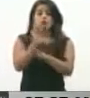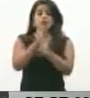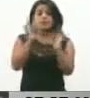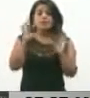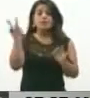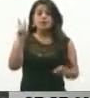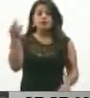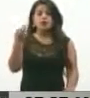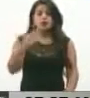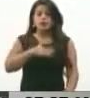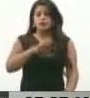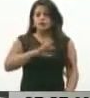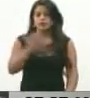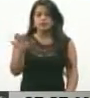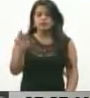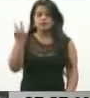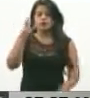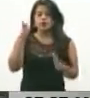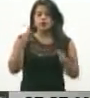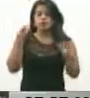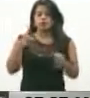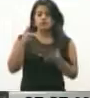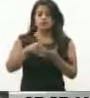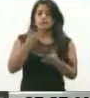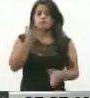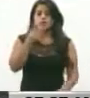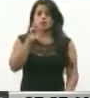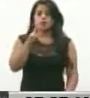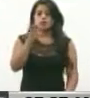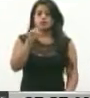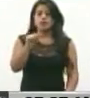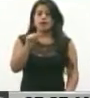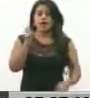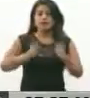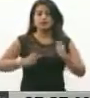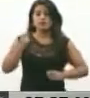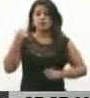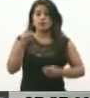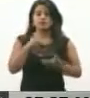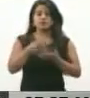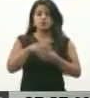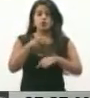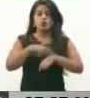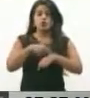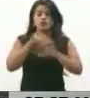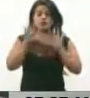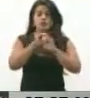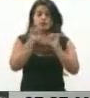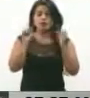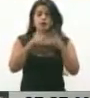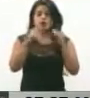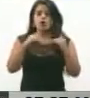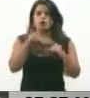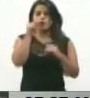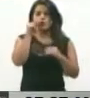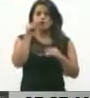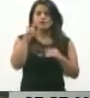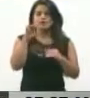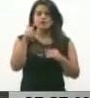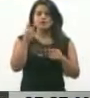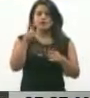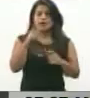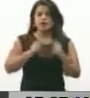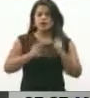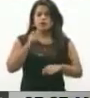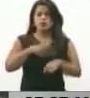tienen participación, ¿sí? Rosa Rodríguez en atletismo tiene participación a las 10 de la mañana. Richard Vargas también en atletismo,